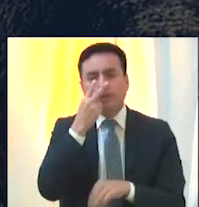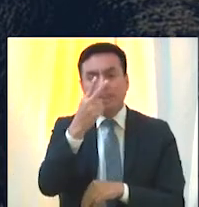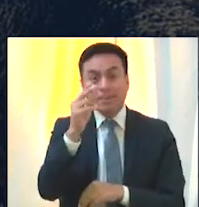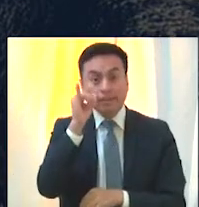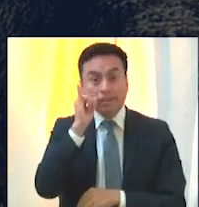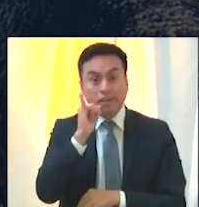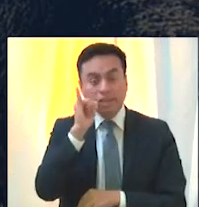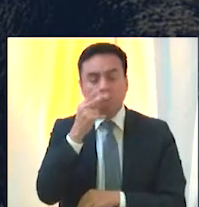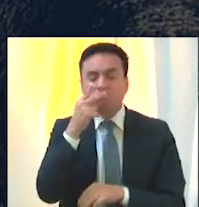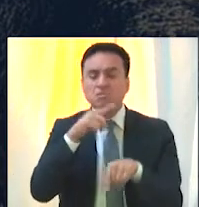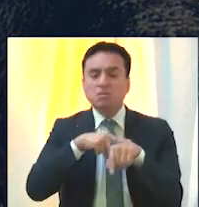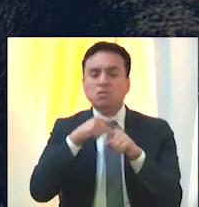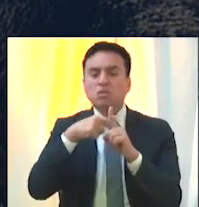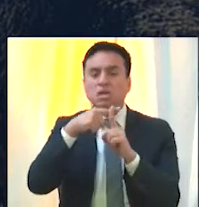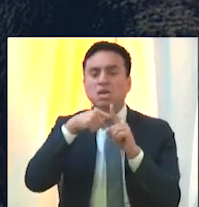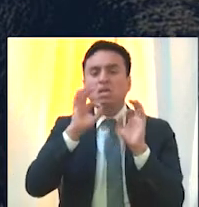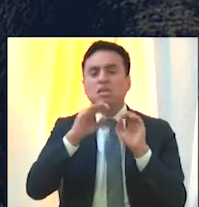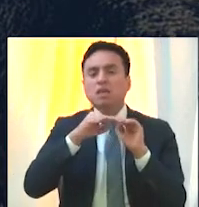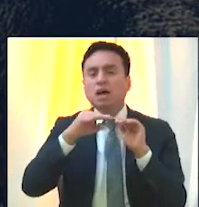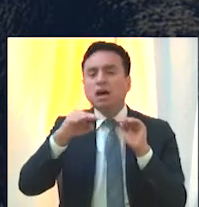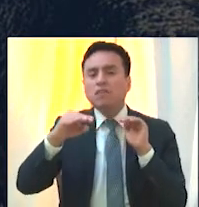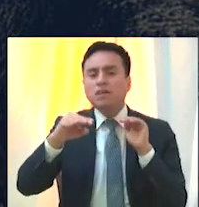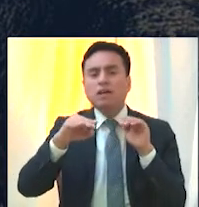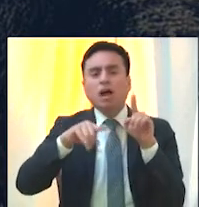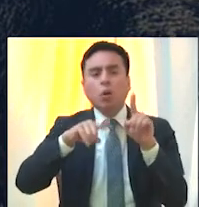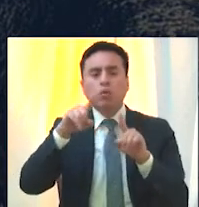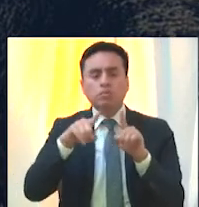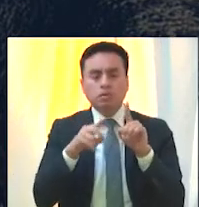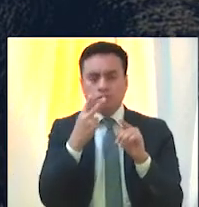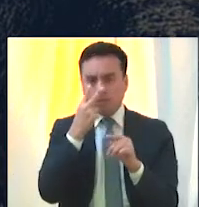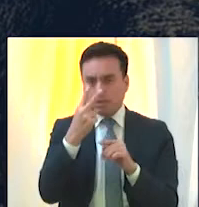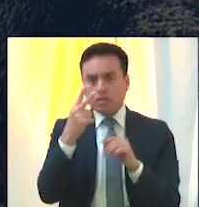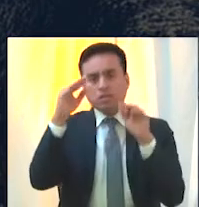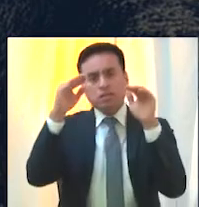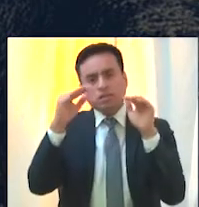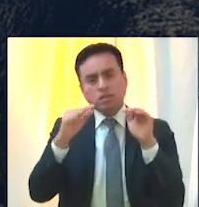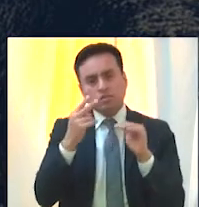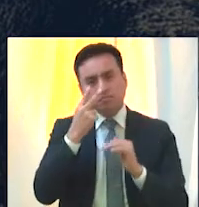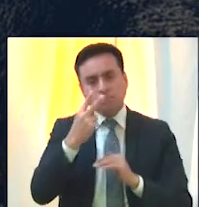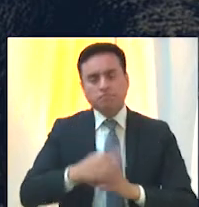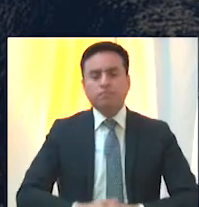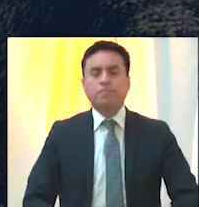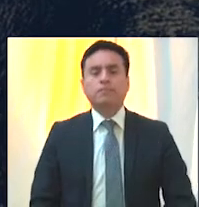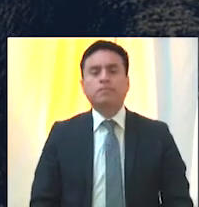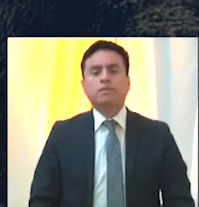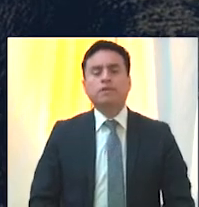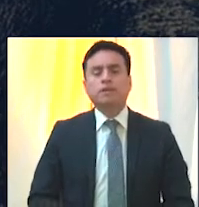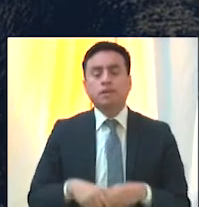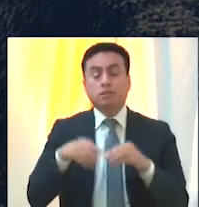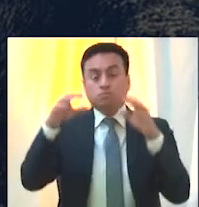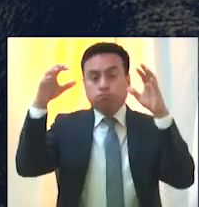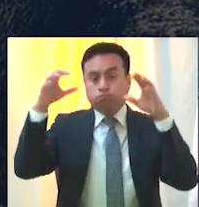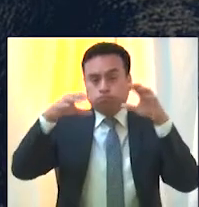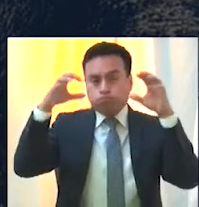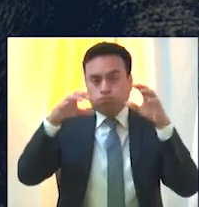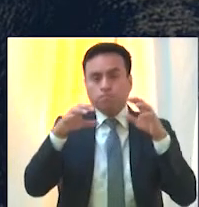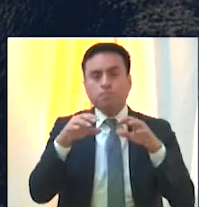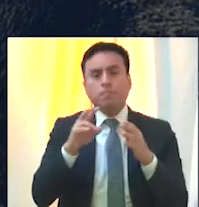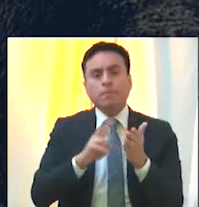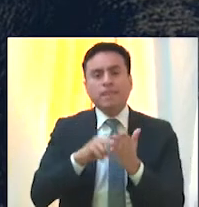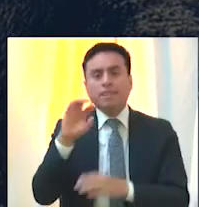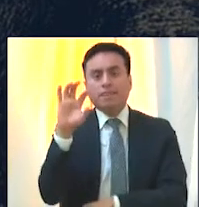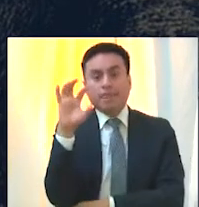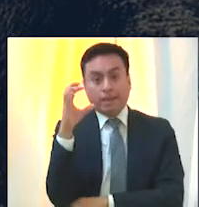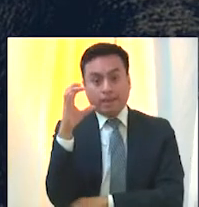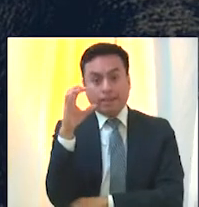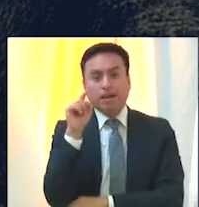se mantengan relativamente estables e incluso con algún síntoma de que han estado decreciendo. Las precipitaciones, si bien es cierto, La Serena es